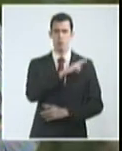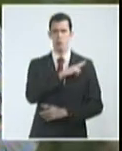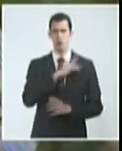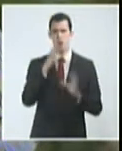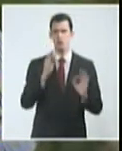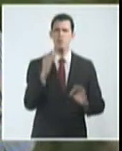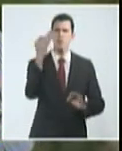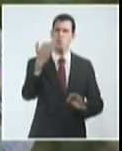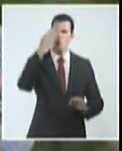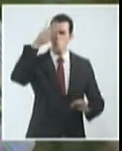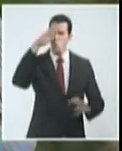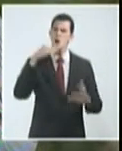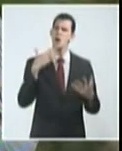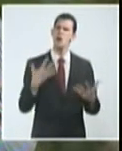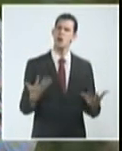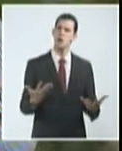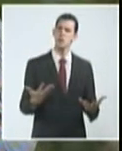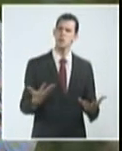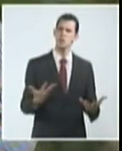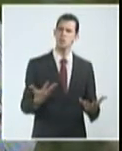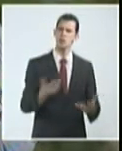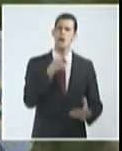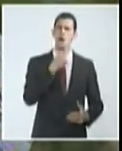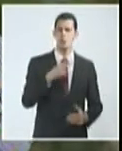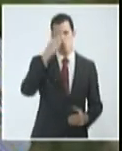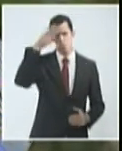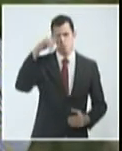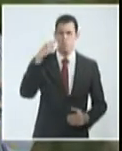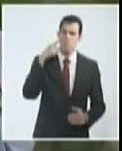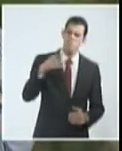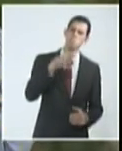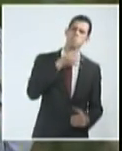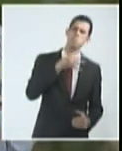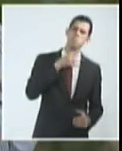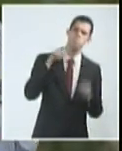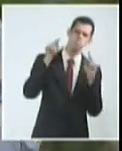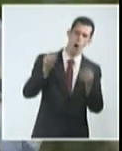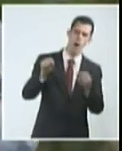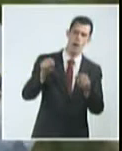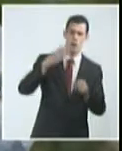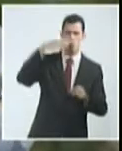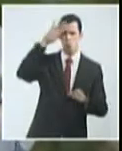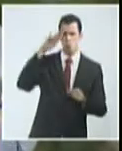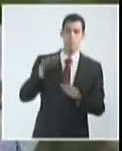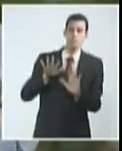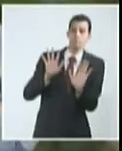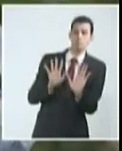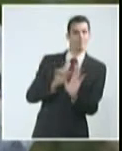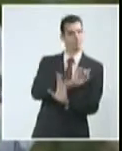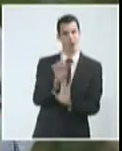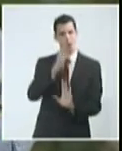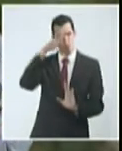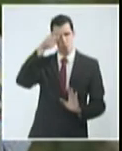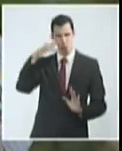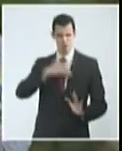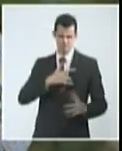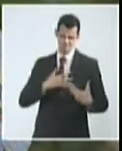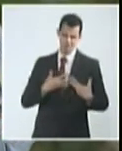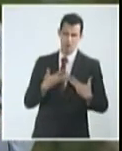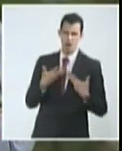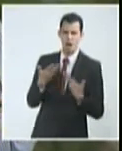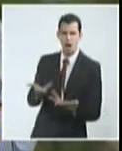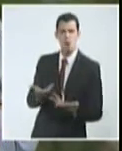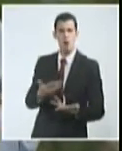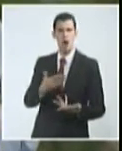también coopera con los que menos tienen. Cuba salva vidas, y Cuba no solo siente la responsabilidad y el compromiso de